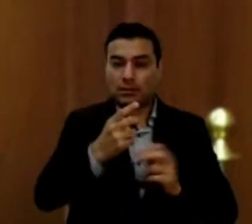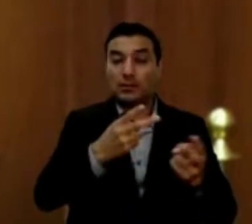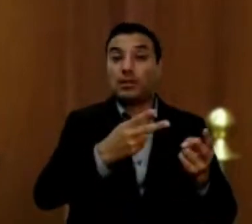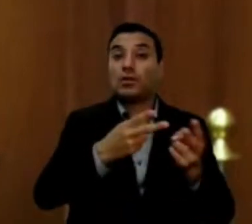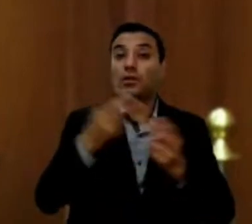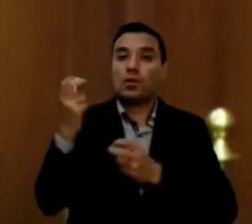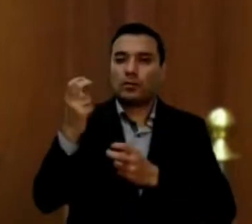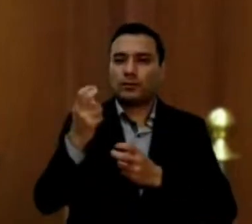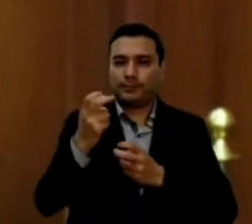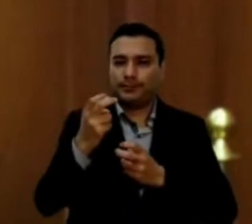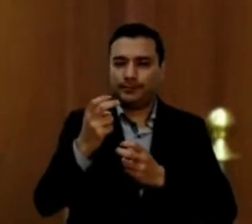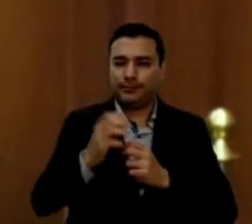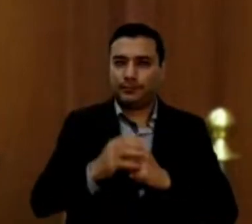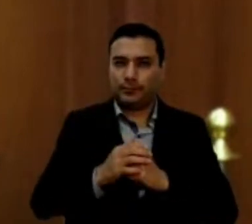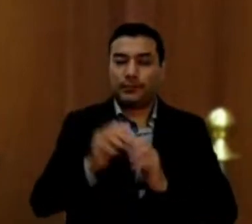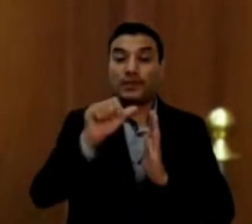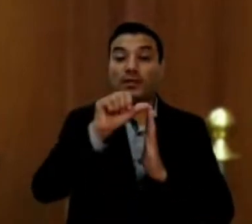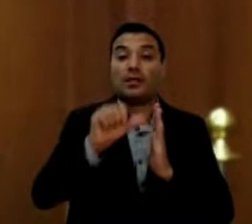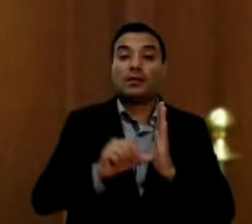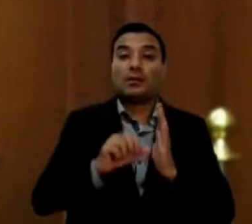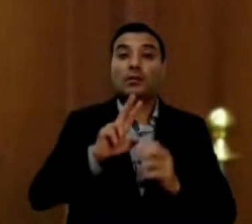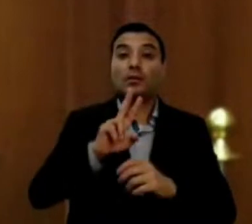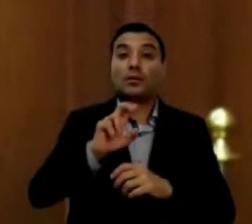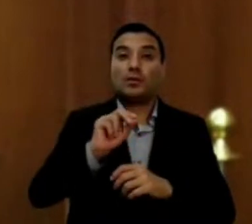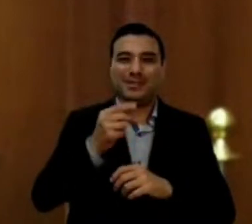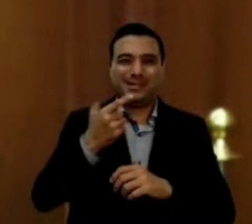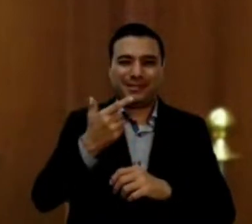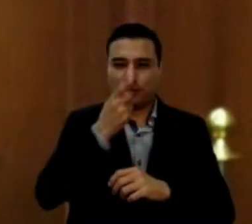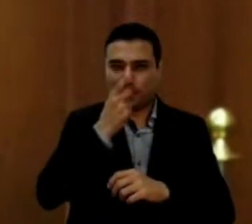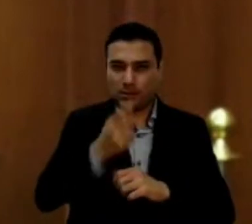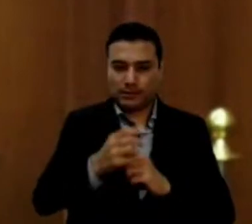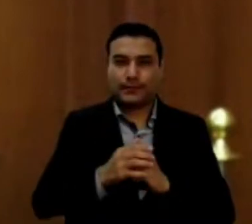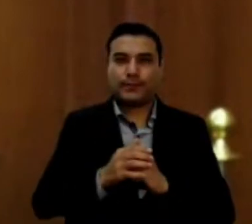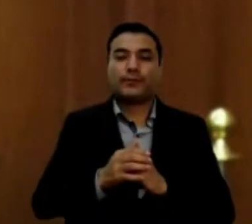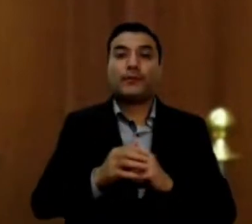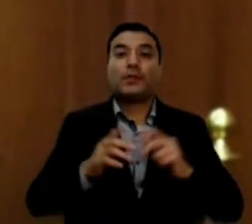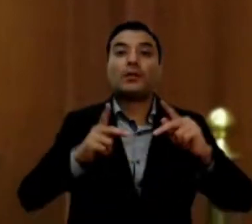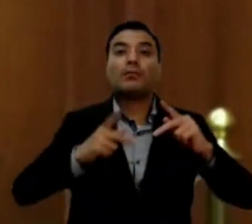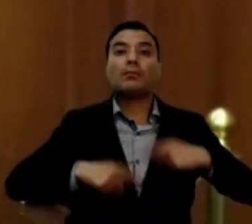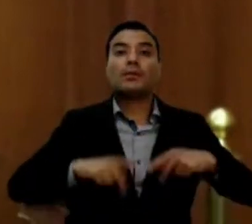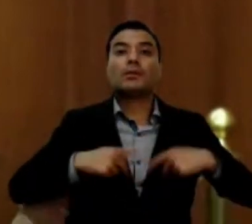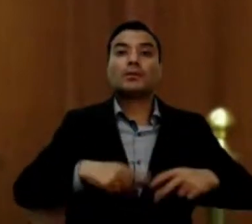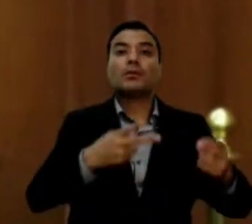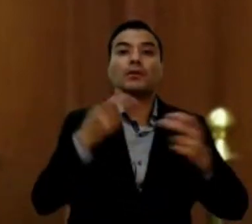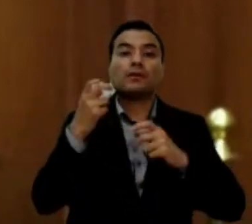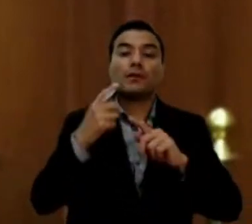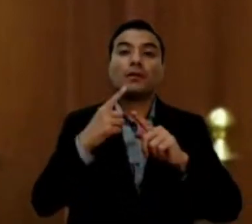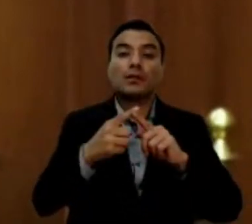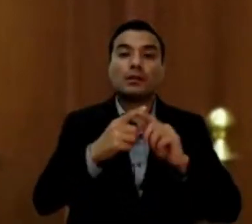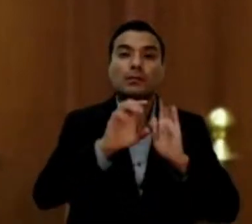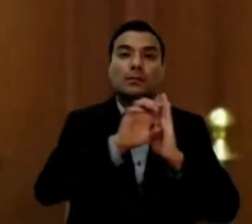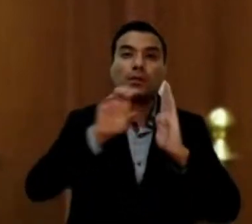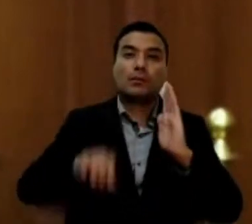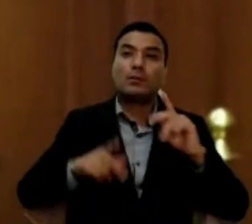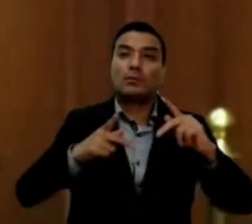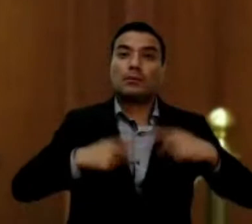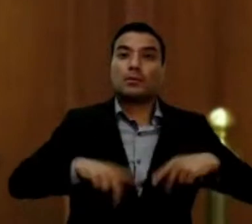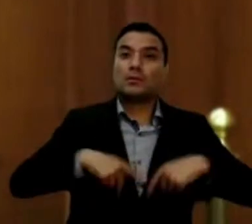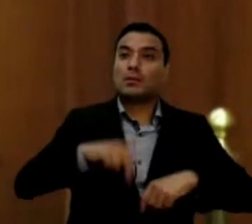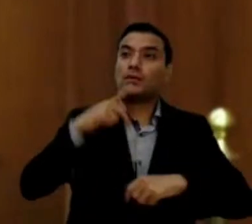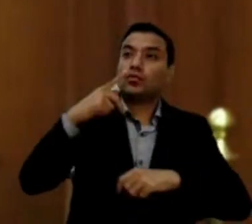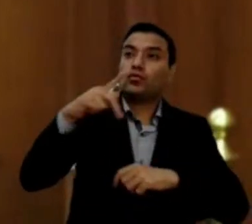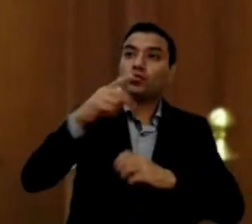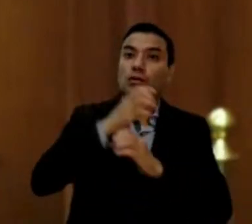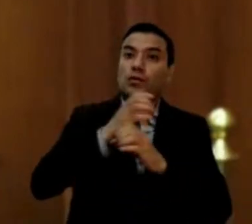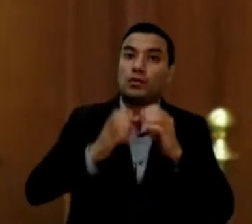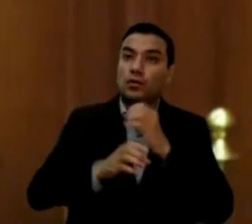dispone. Artículo 287. Comete el delito de robo el que se apodera de un bien ajeno mueble sin derecho